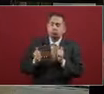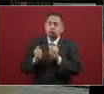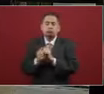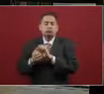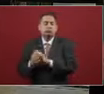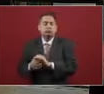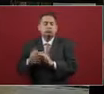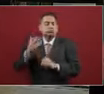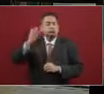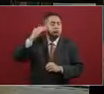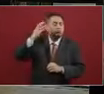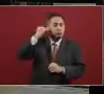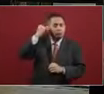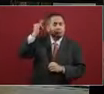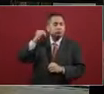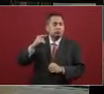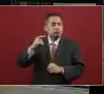por